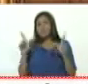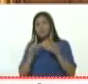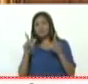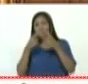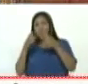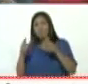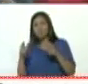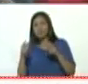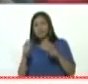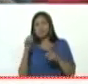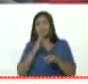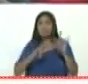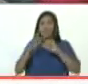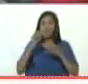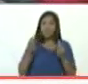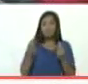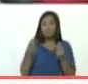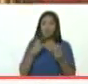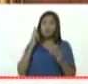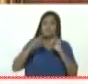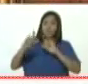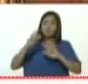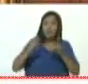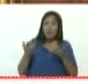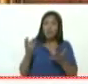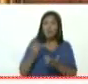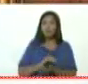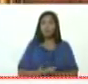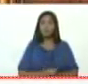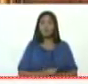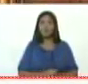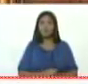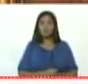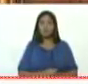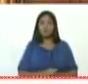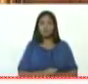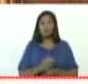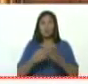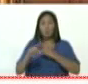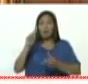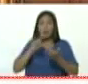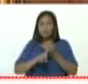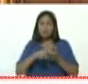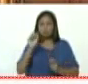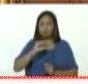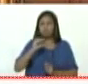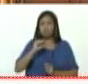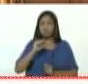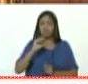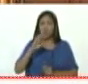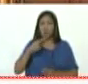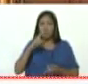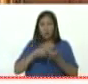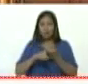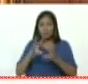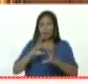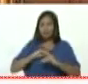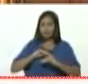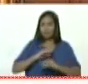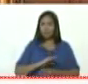Compatriota, te quiero mucho. Compatriota, yo también te amo. ¿Nos vamos a casar, compatriota? Sí, compatriota, lo acepto.